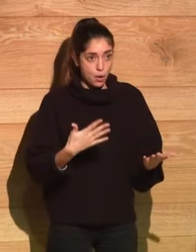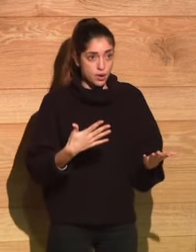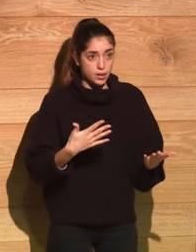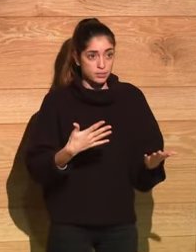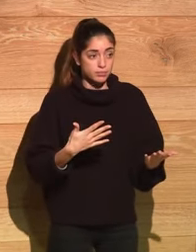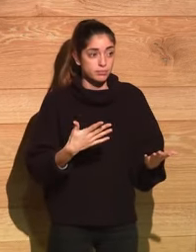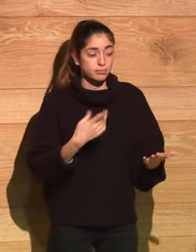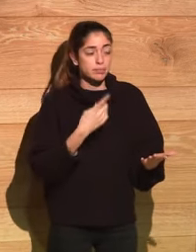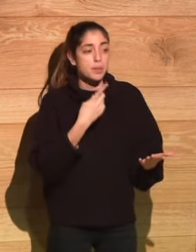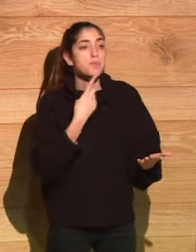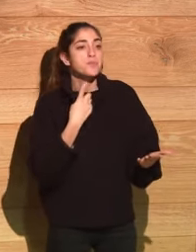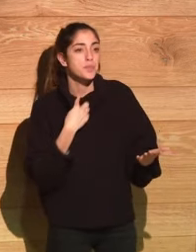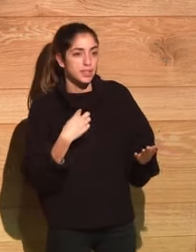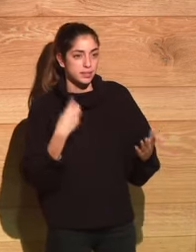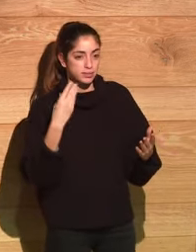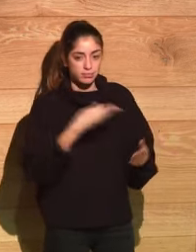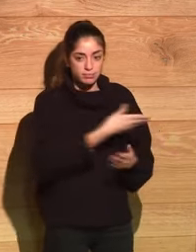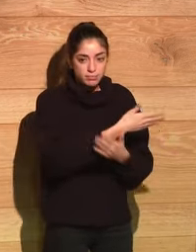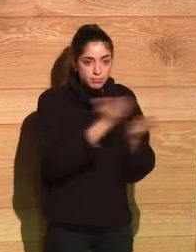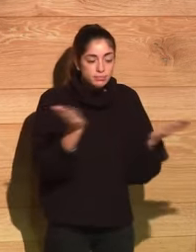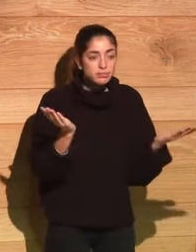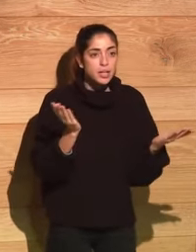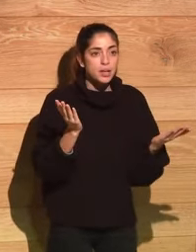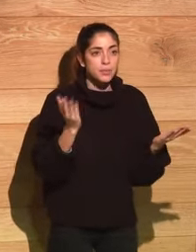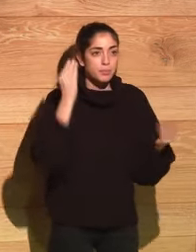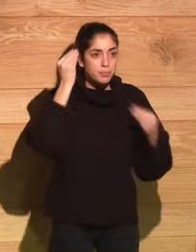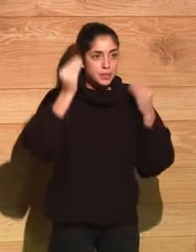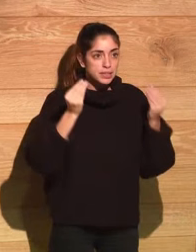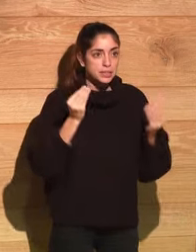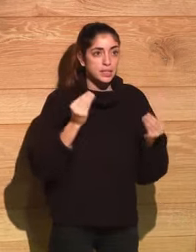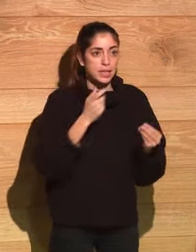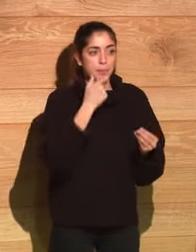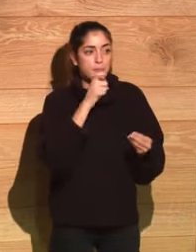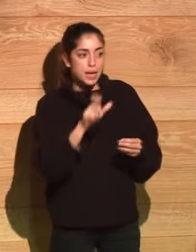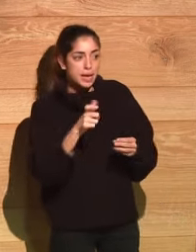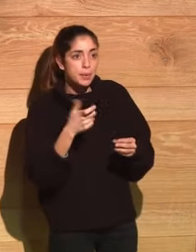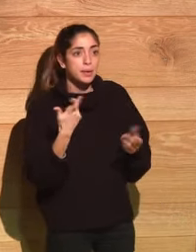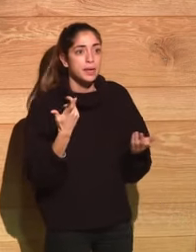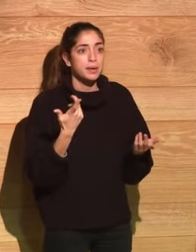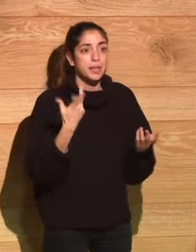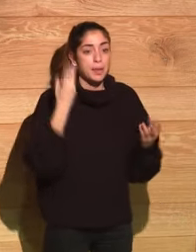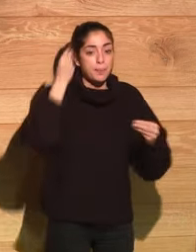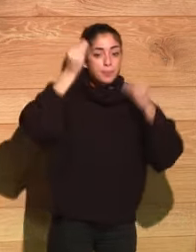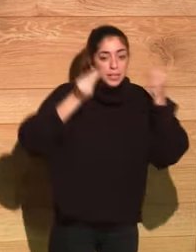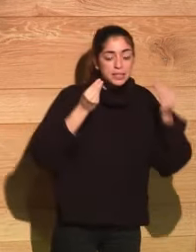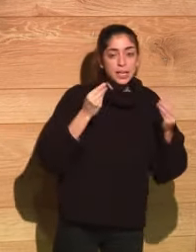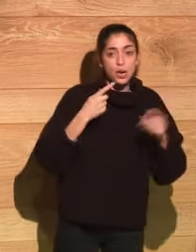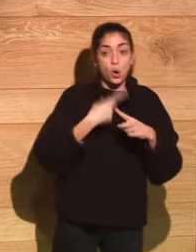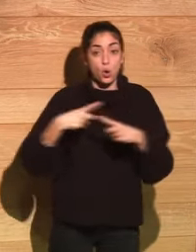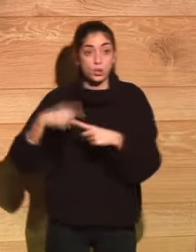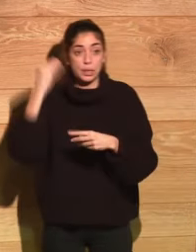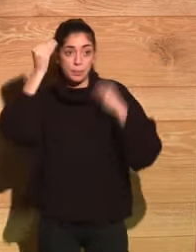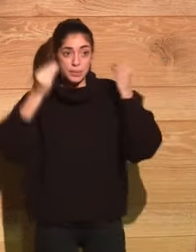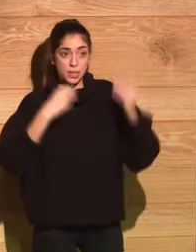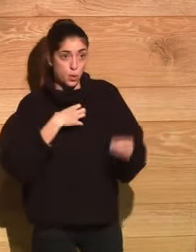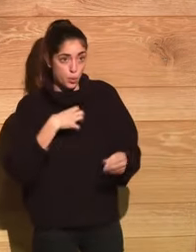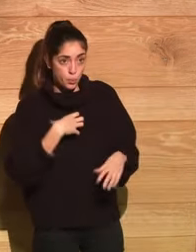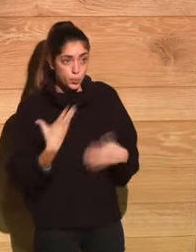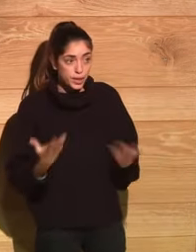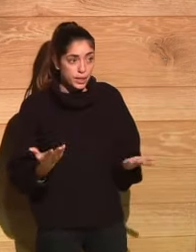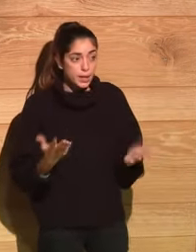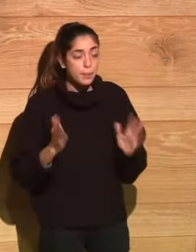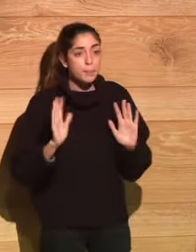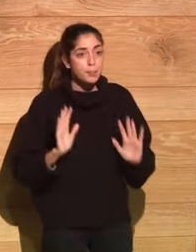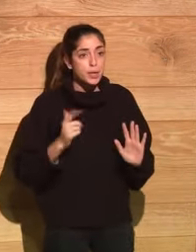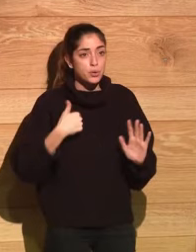puede pensar la palabra, se puede pensar el concepto, pero se puede pensar también ese sentimiento, se puede pensar lo impensable y además